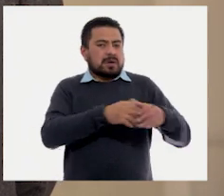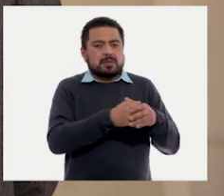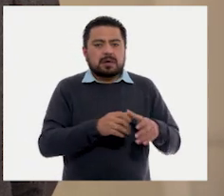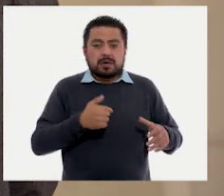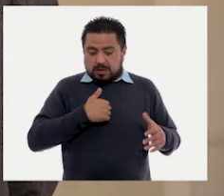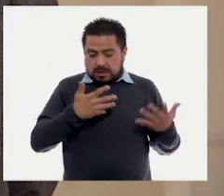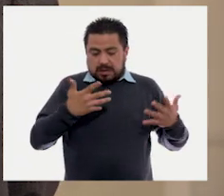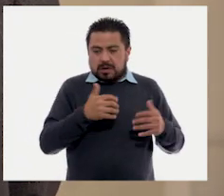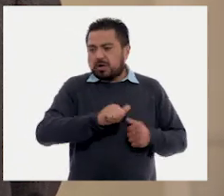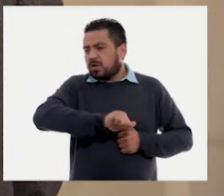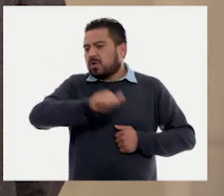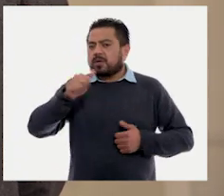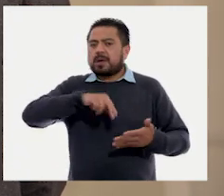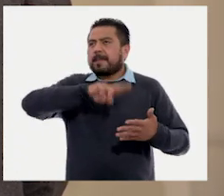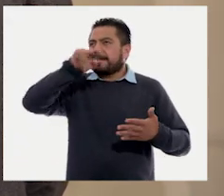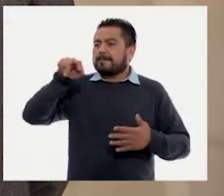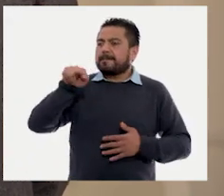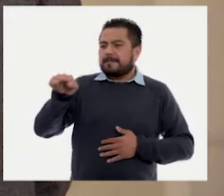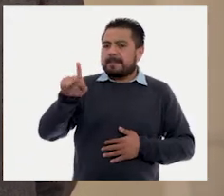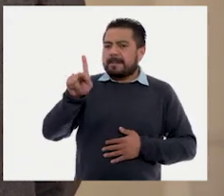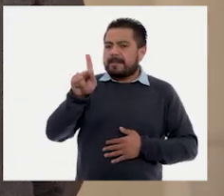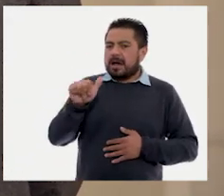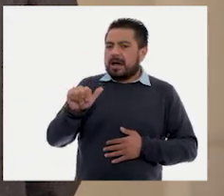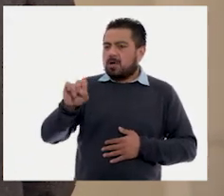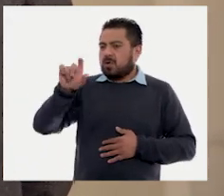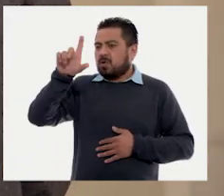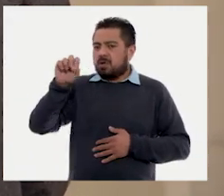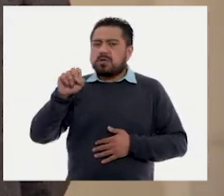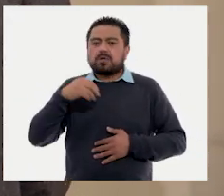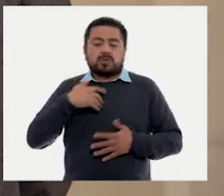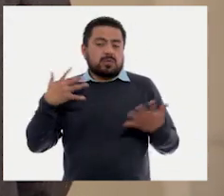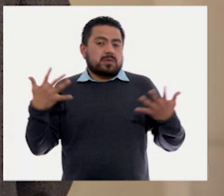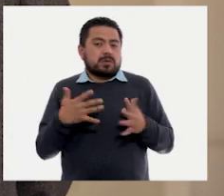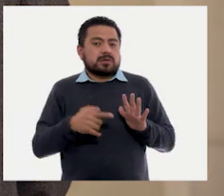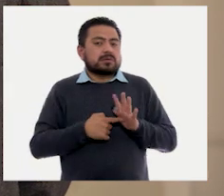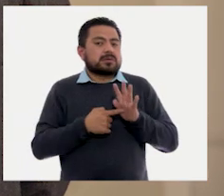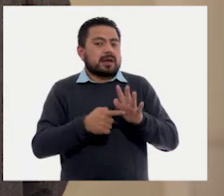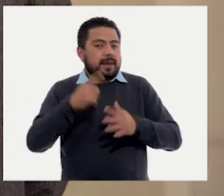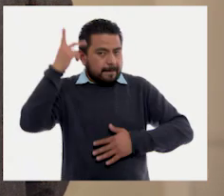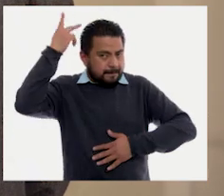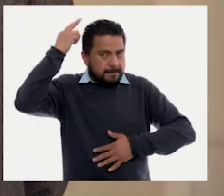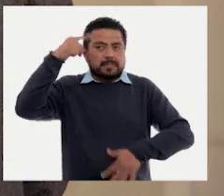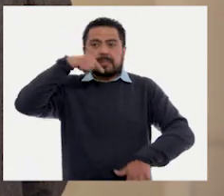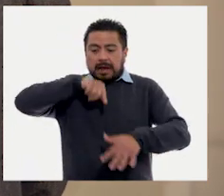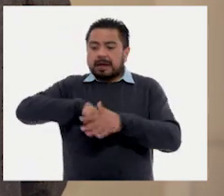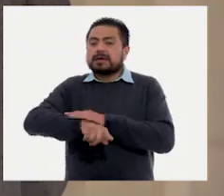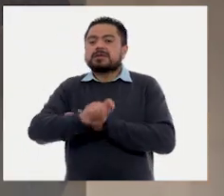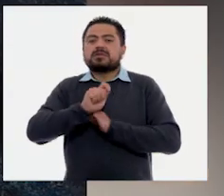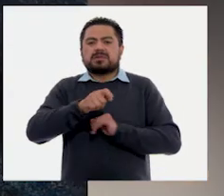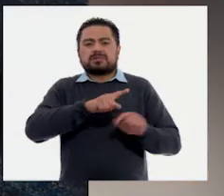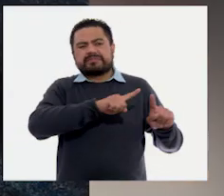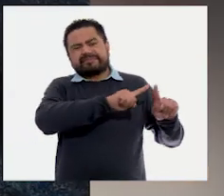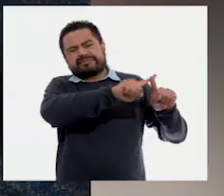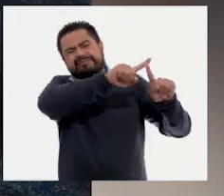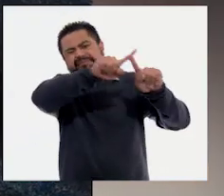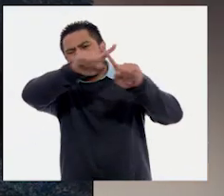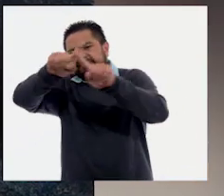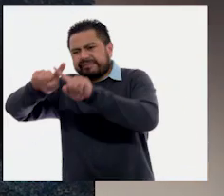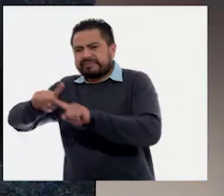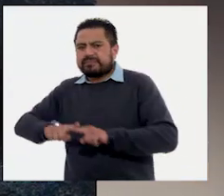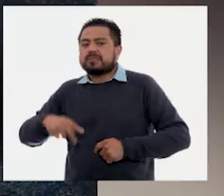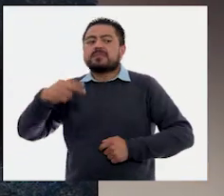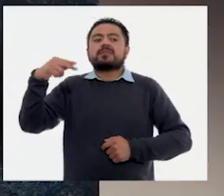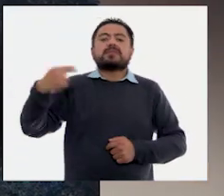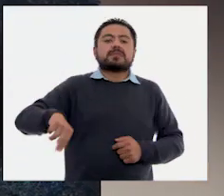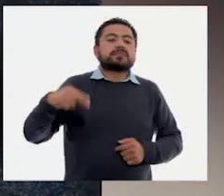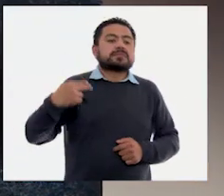y otras pinturas que hizo Paolo Uccello, y yo hice una exposición en el Palacio de Bellas Artes de variaciones, se llamaba